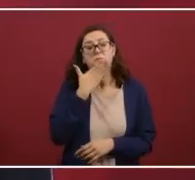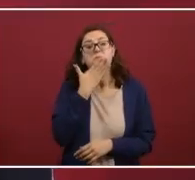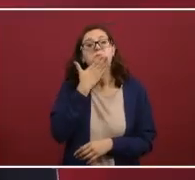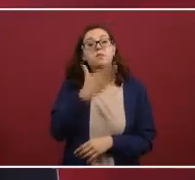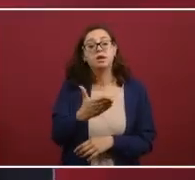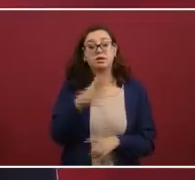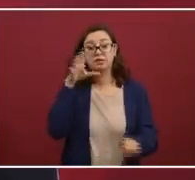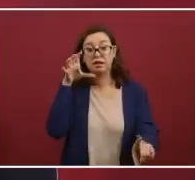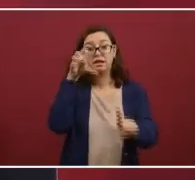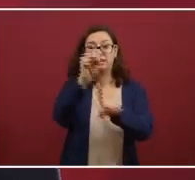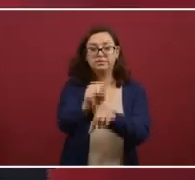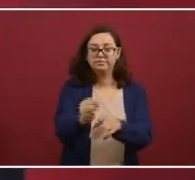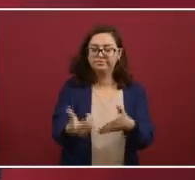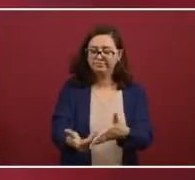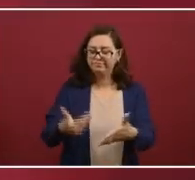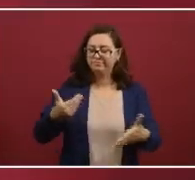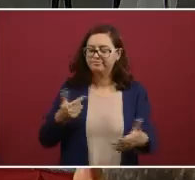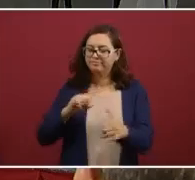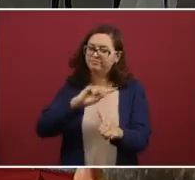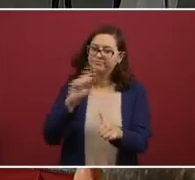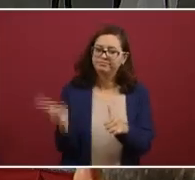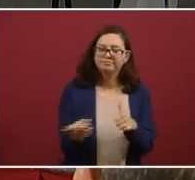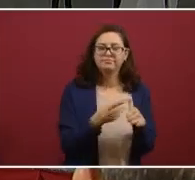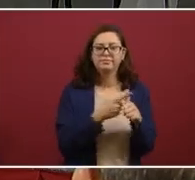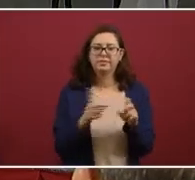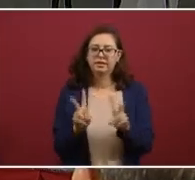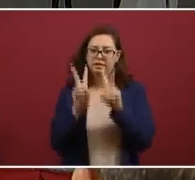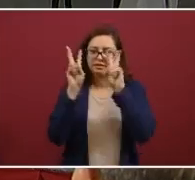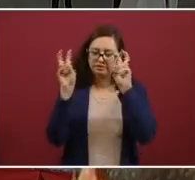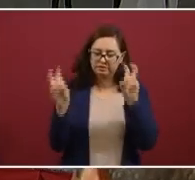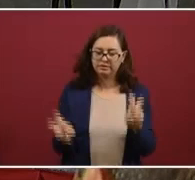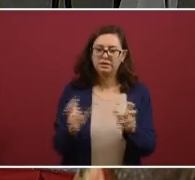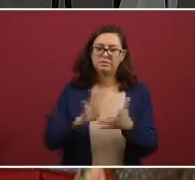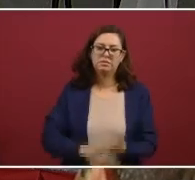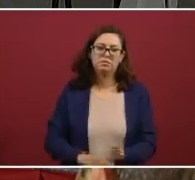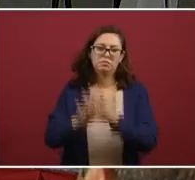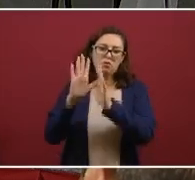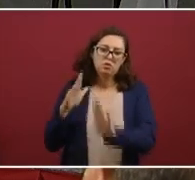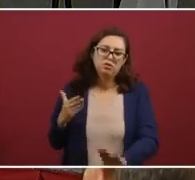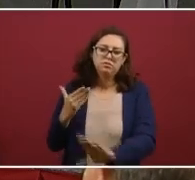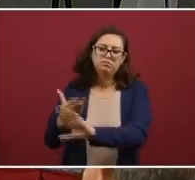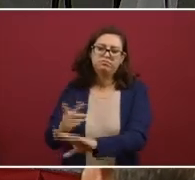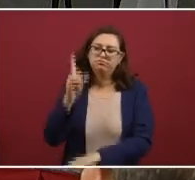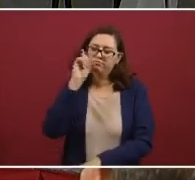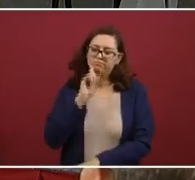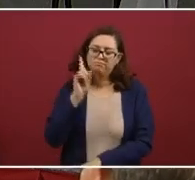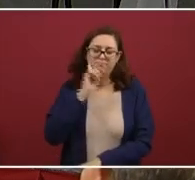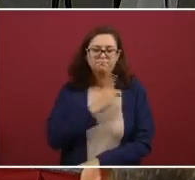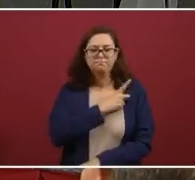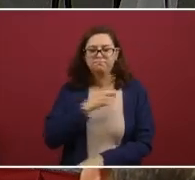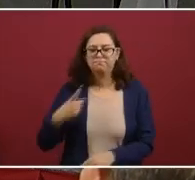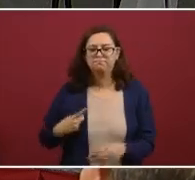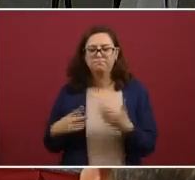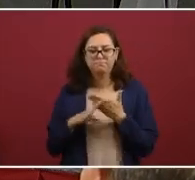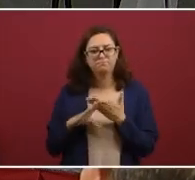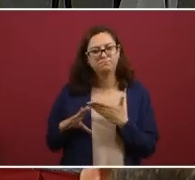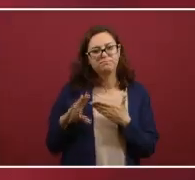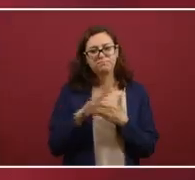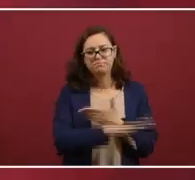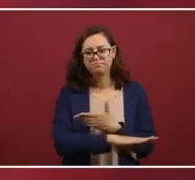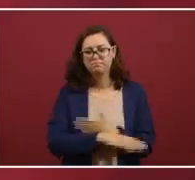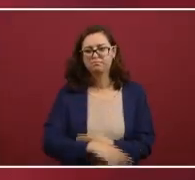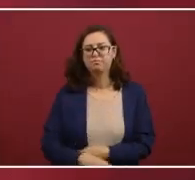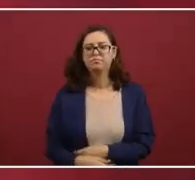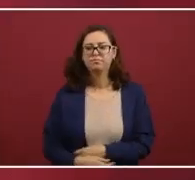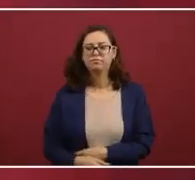fijado, tenemos que hacer frente al reto estructural que representa la violencia contra la mujer. Señor presidente, este